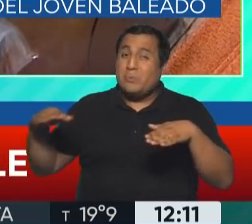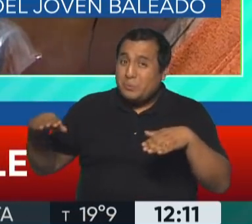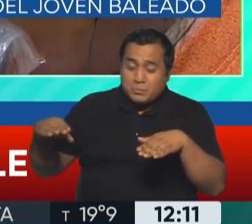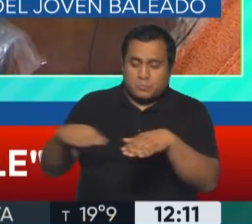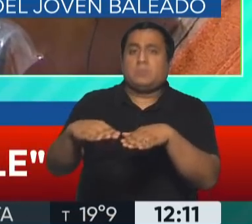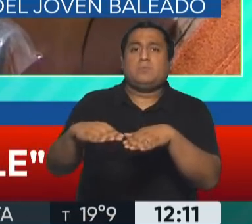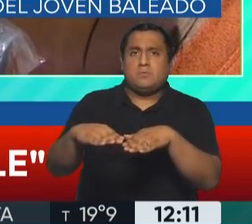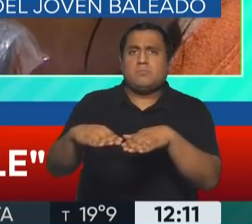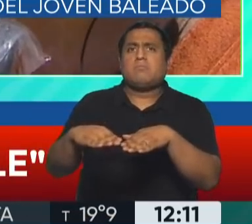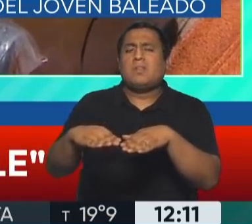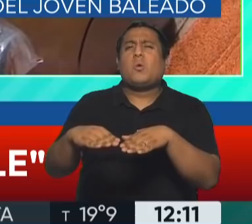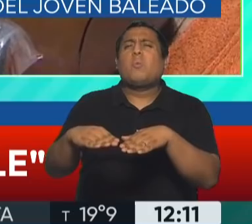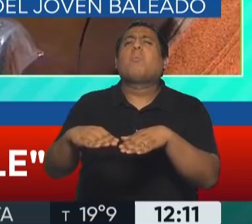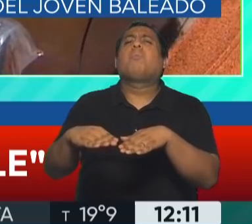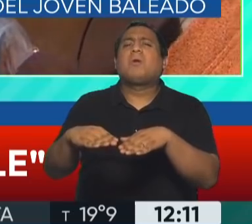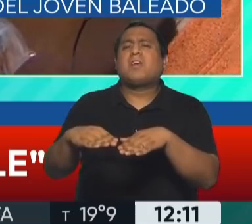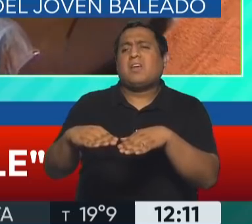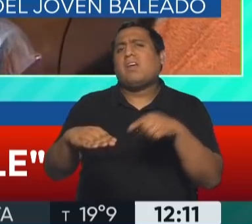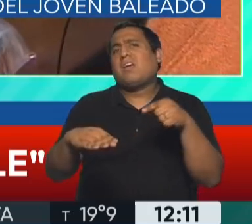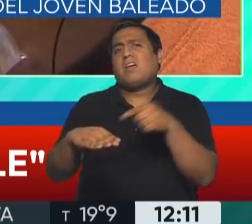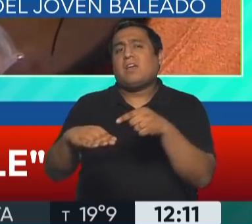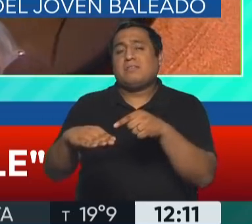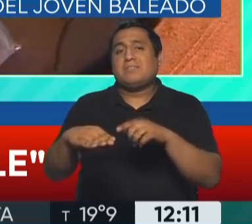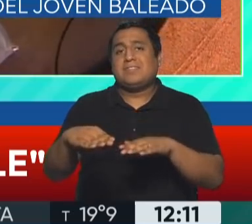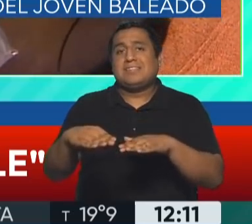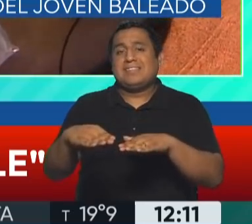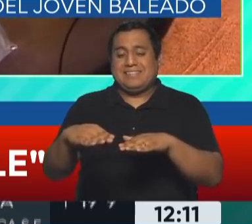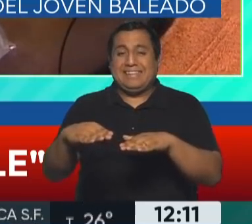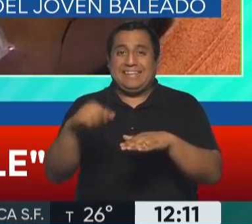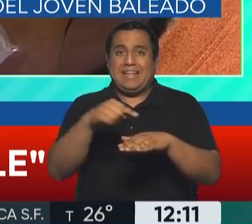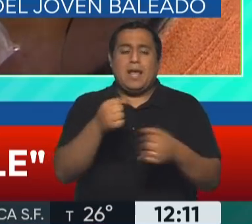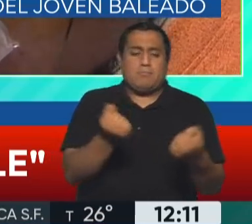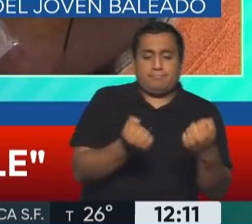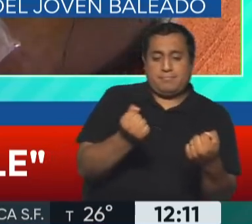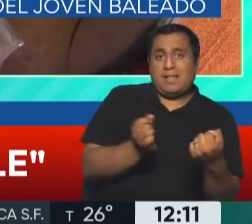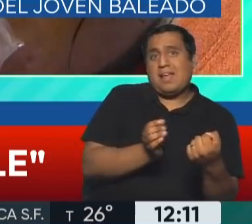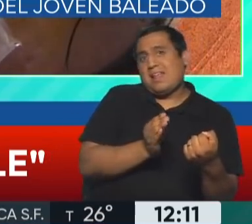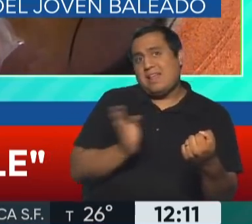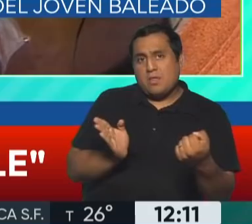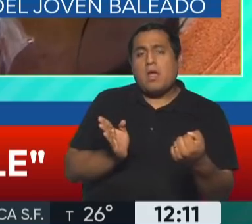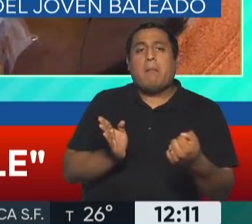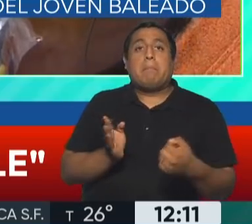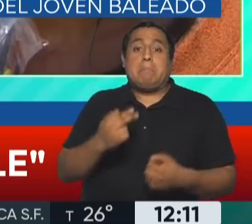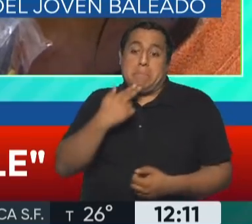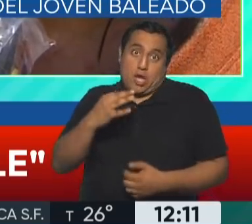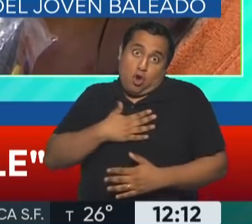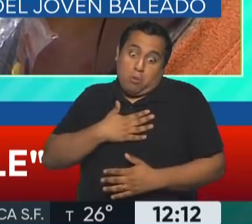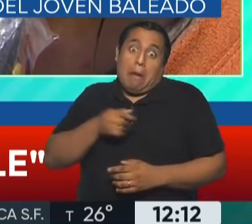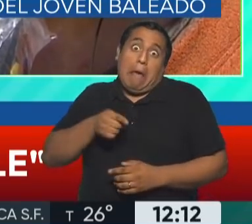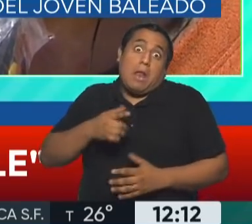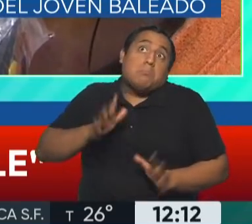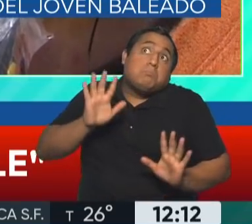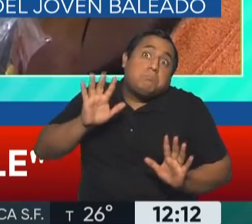Supuestamente ellos es lo que dicen de que el acompañante, que es mi hijo, sacó un arma